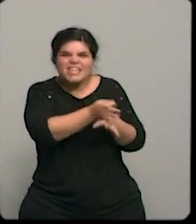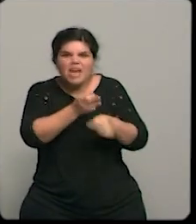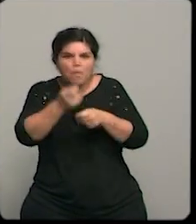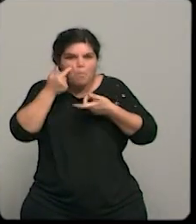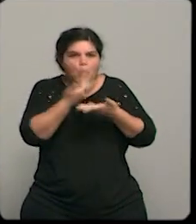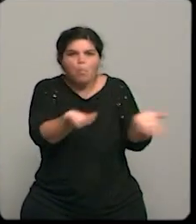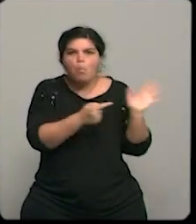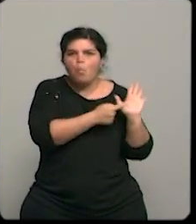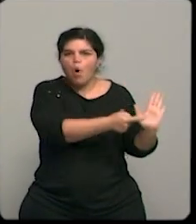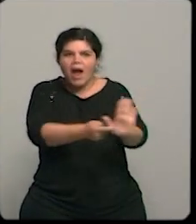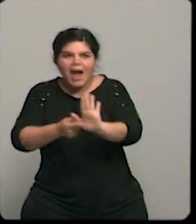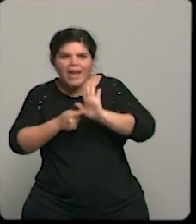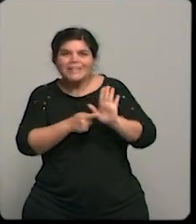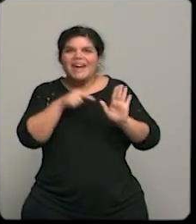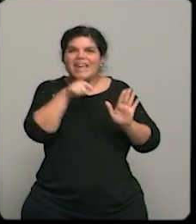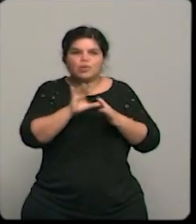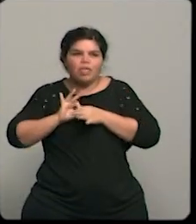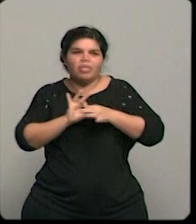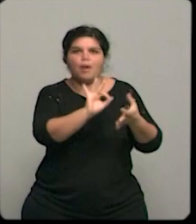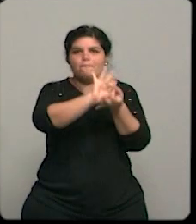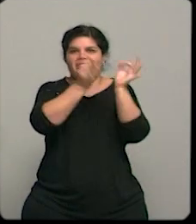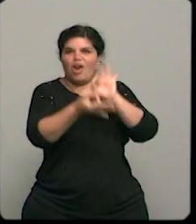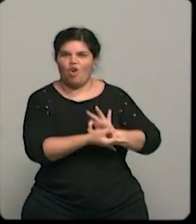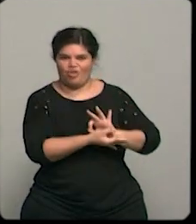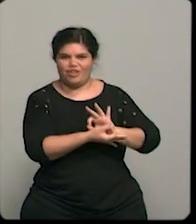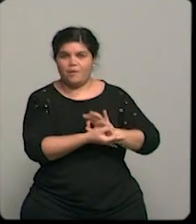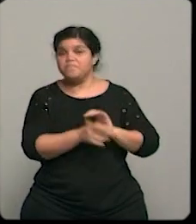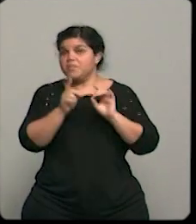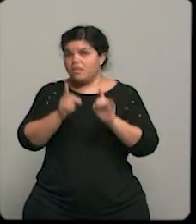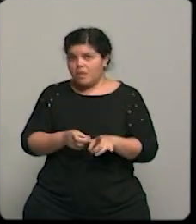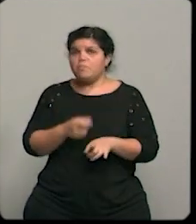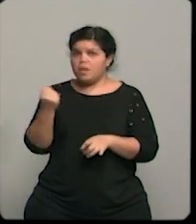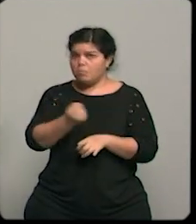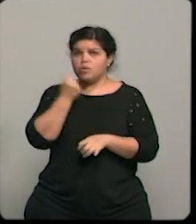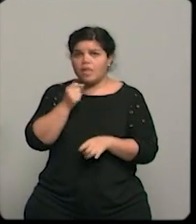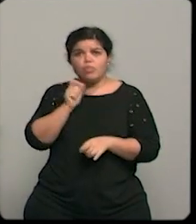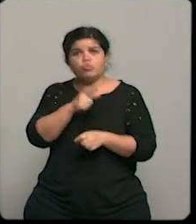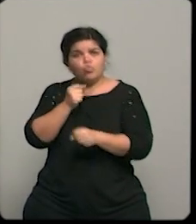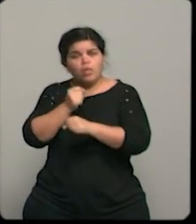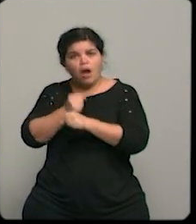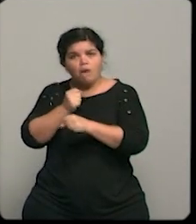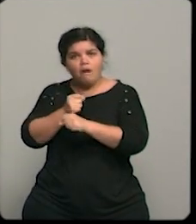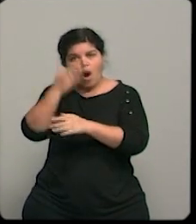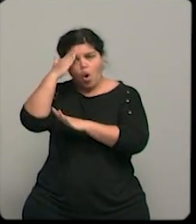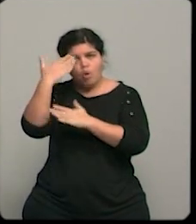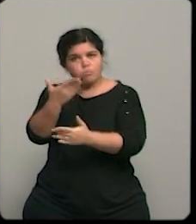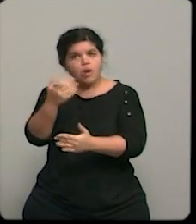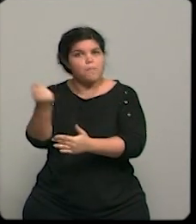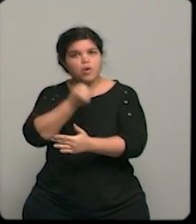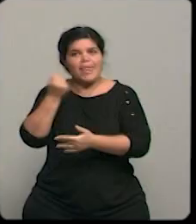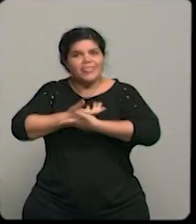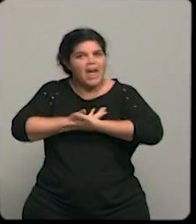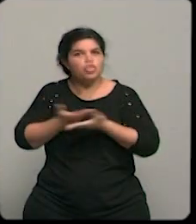las propuestas que ustedes van presentando a lo largo del año para poder ver, que también es un trabajo para destacar, ¿no? Porque ese objetivo de llegar a todo el